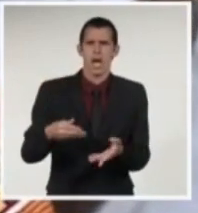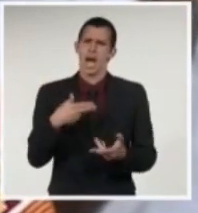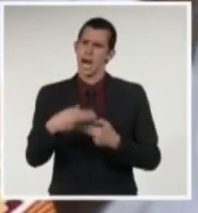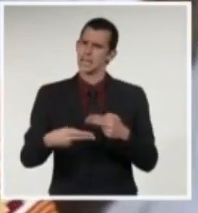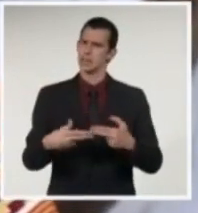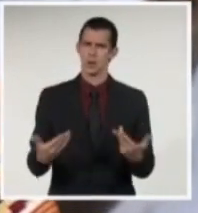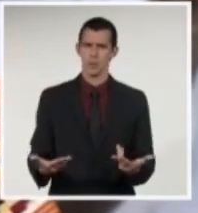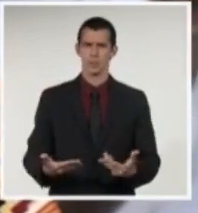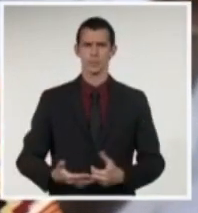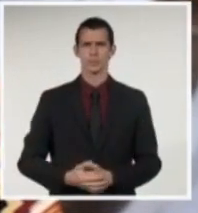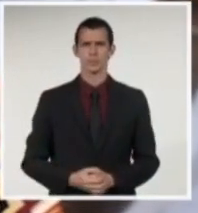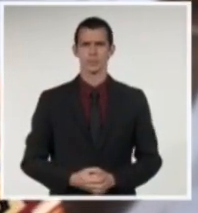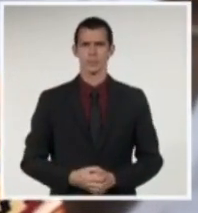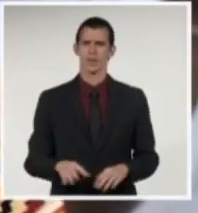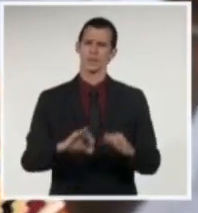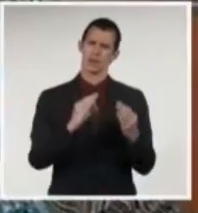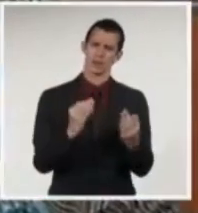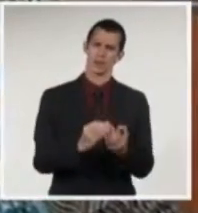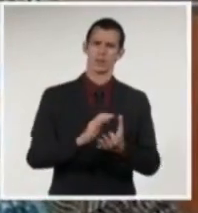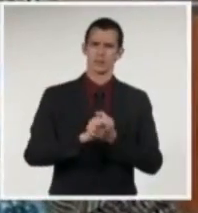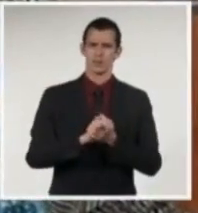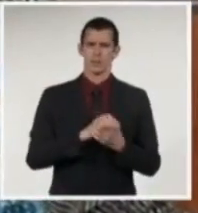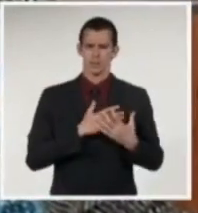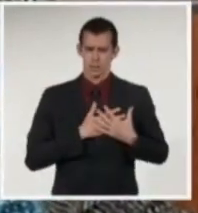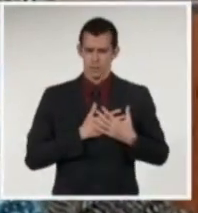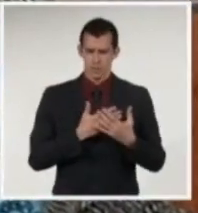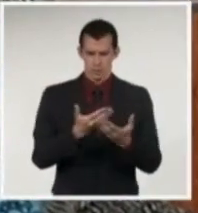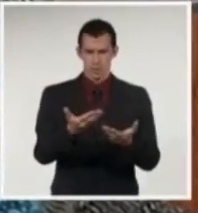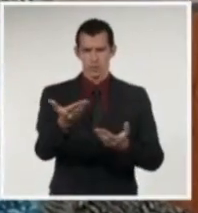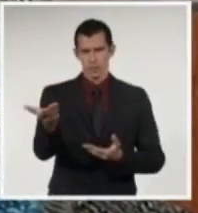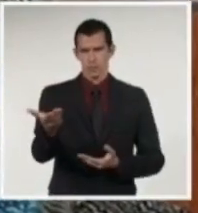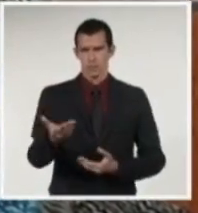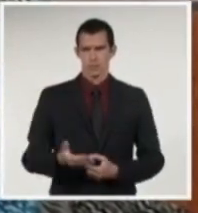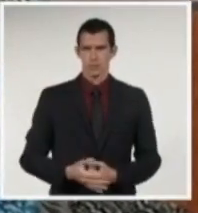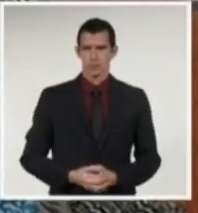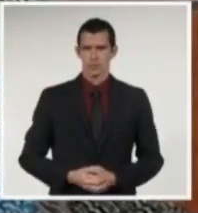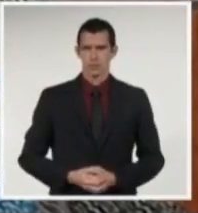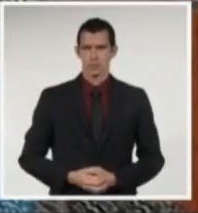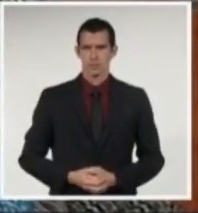artista cubano. Lleguen a sus familiares y amigos nuestras más sinceras condolencias.